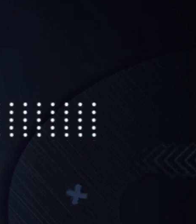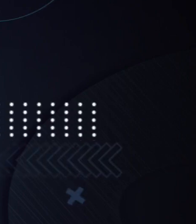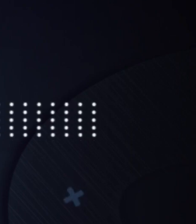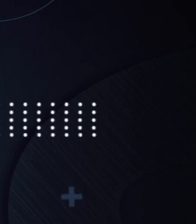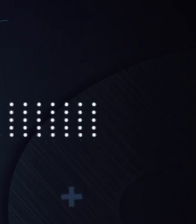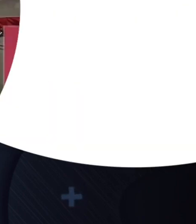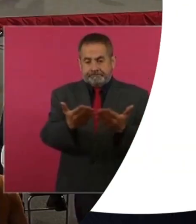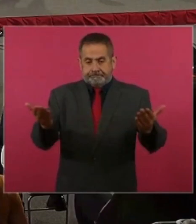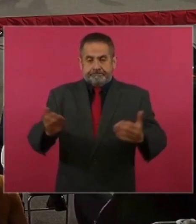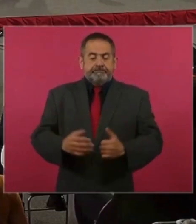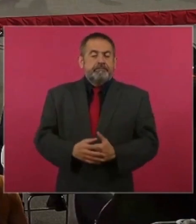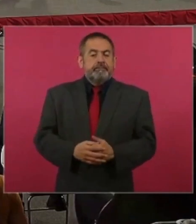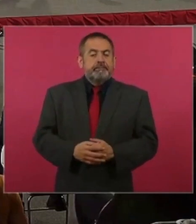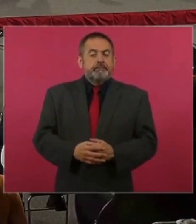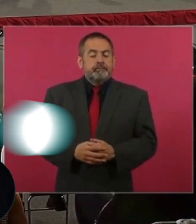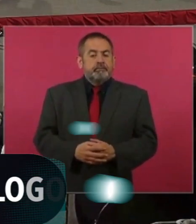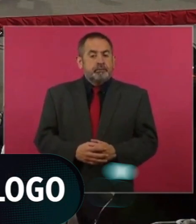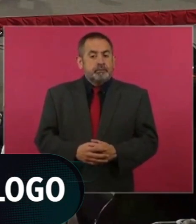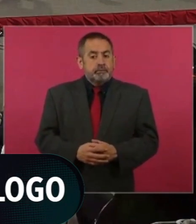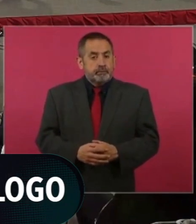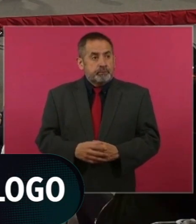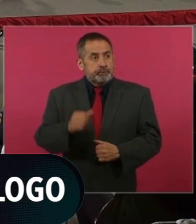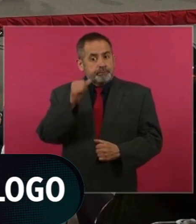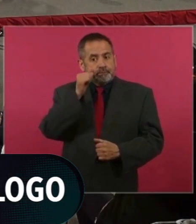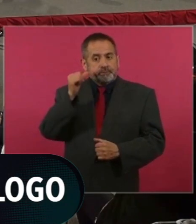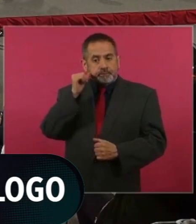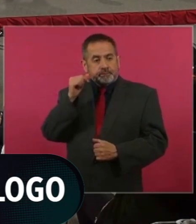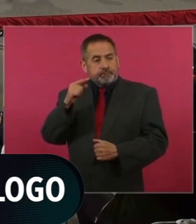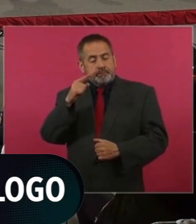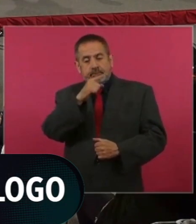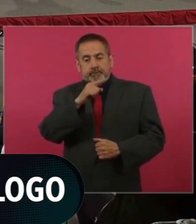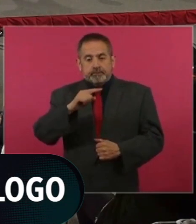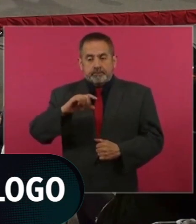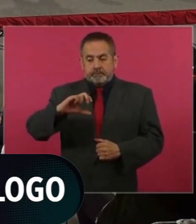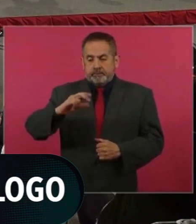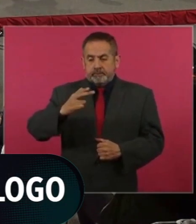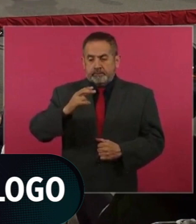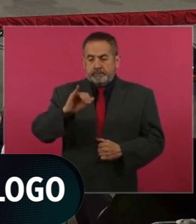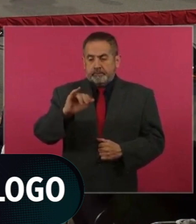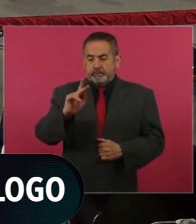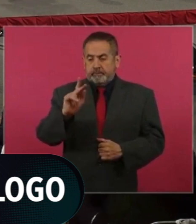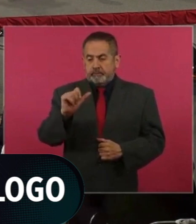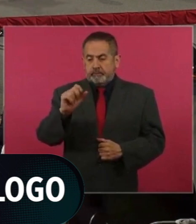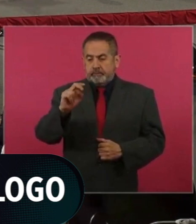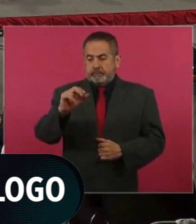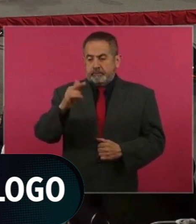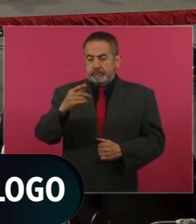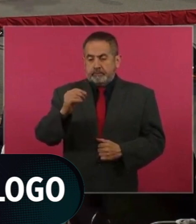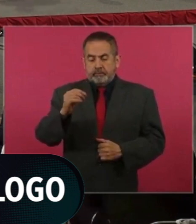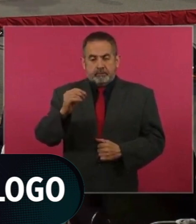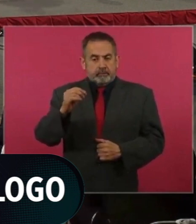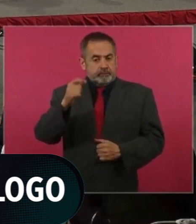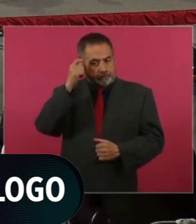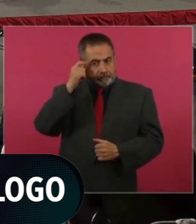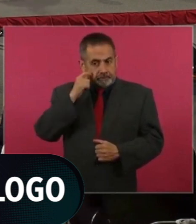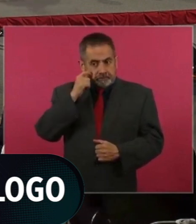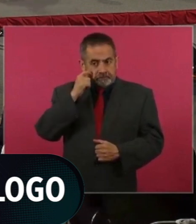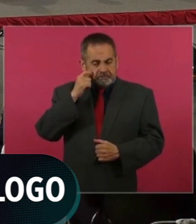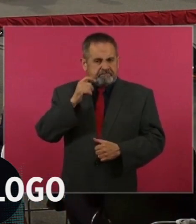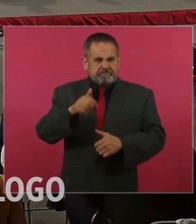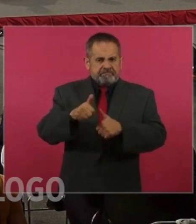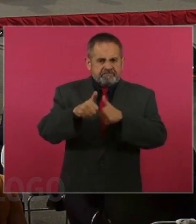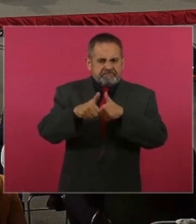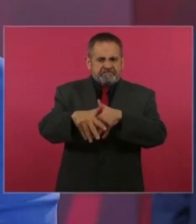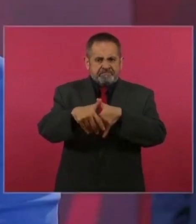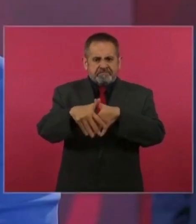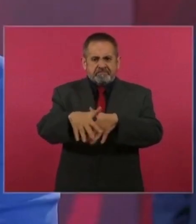Ayer en Chilpancingo Guerrero se dio una manifestación originada